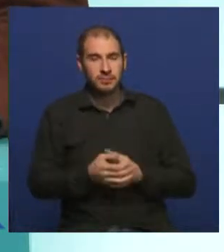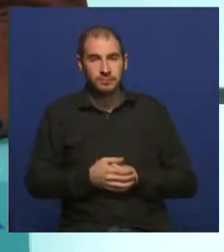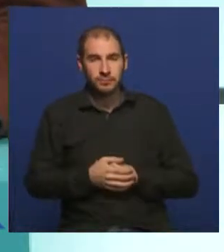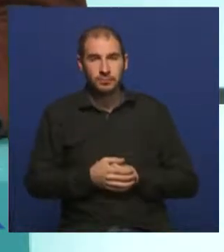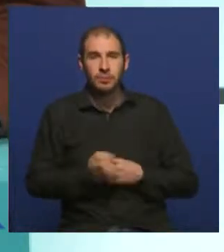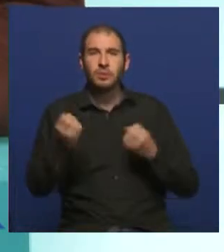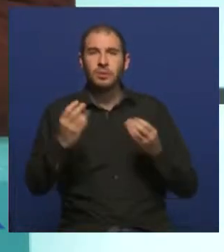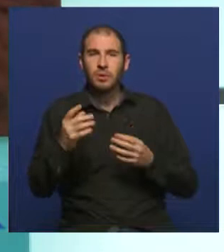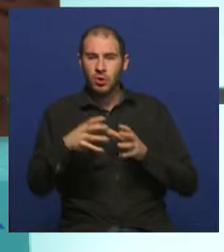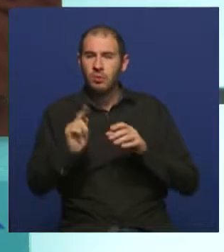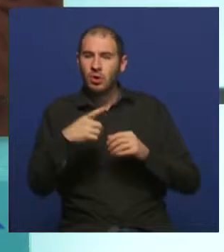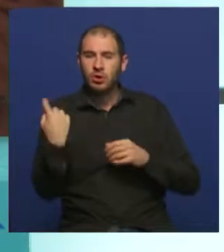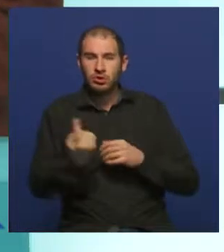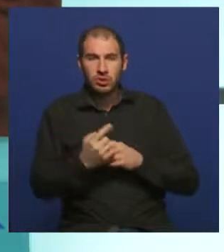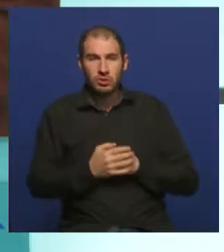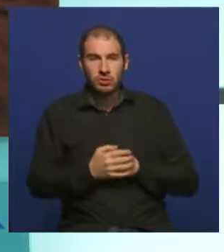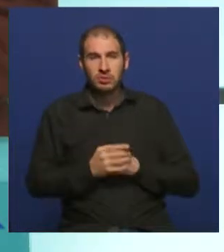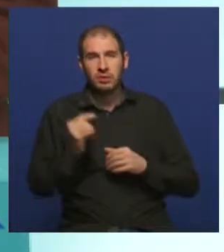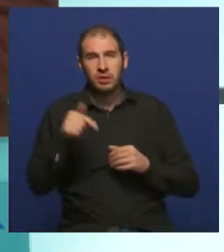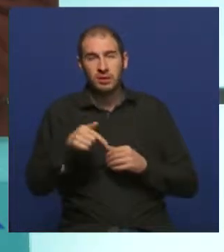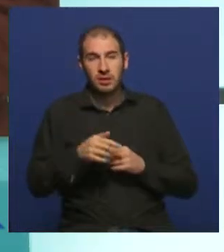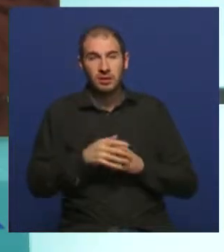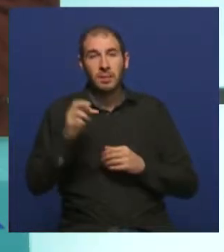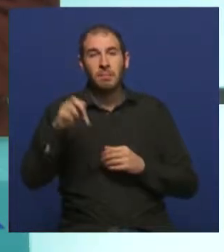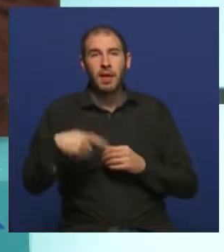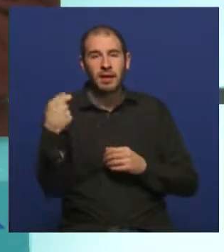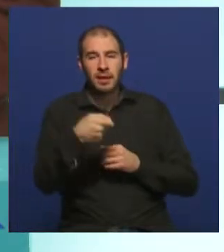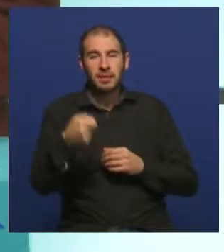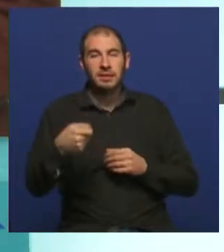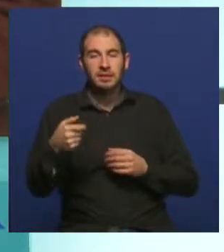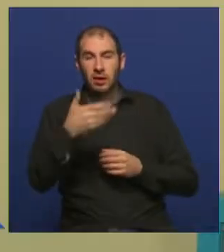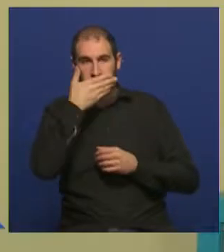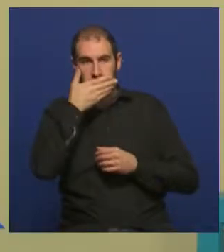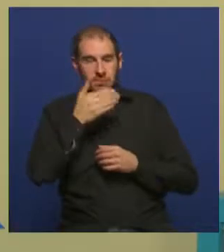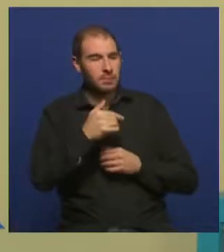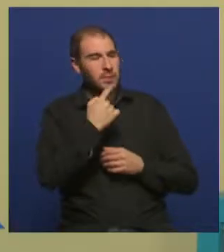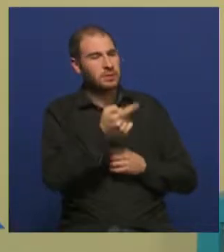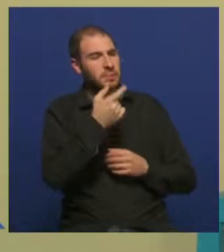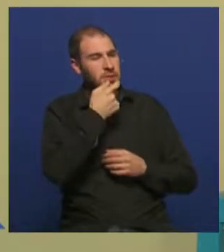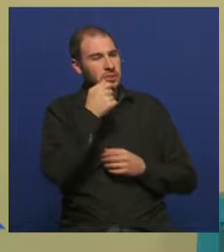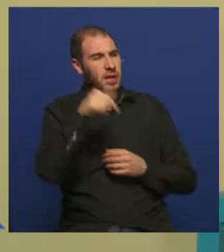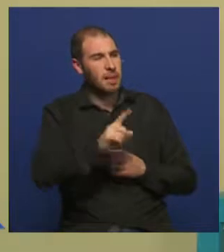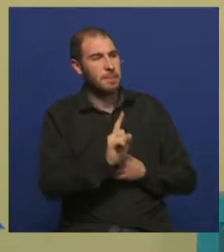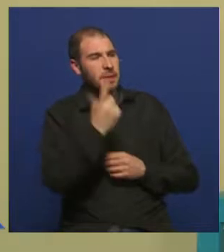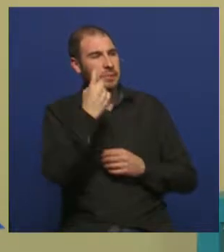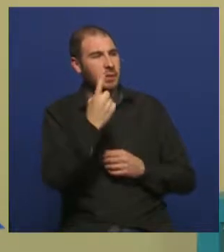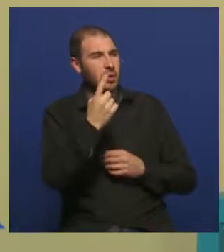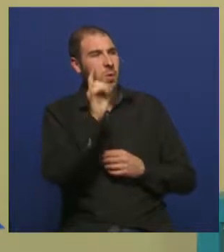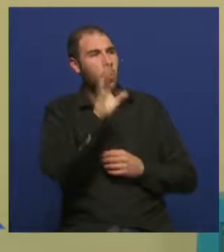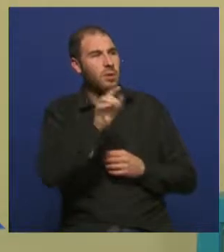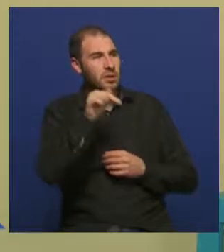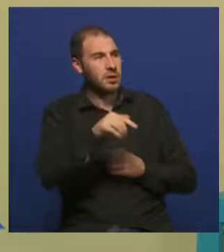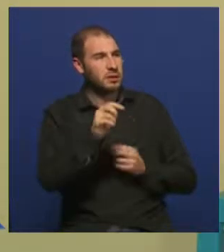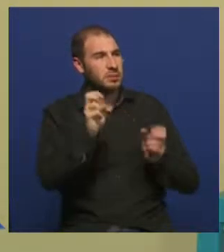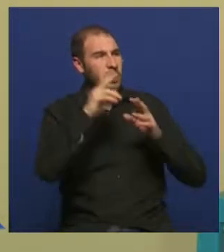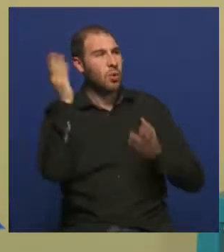por qué nosotros consideramos que se sumaron al plan criminal del terrorismo de Estado. ¿Pablo Mendoza es pionera o única en ese sentido